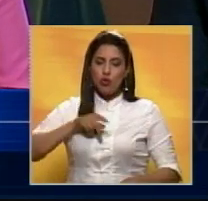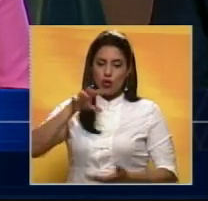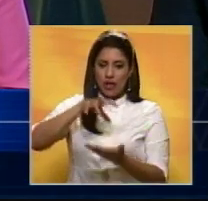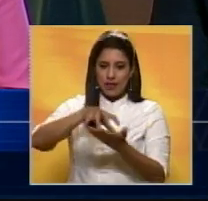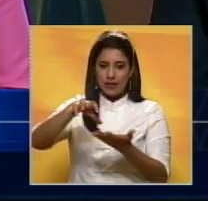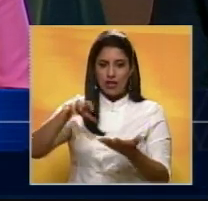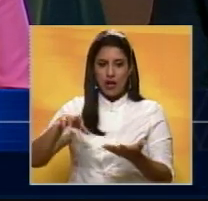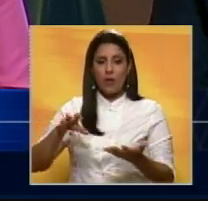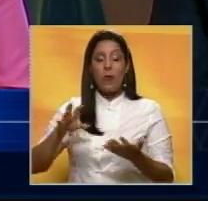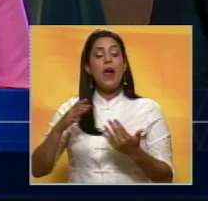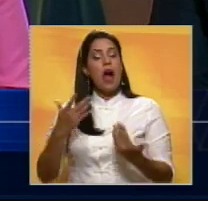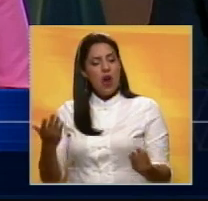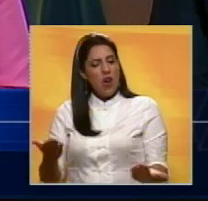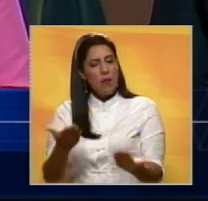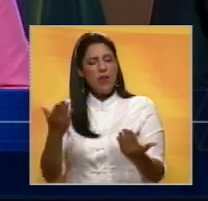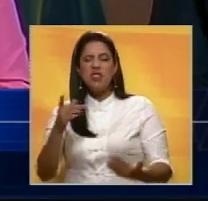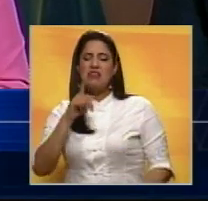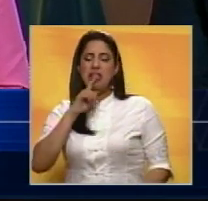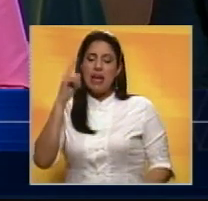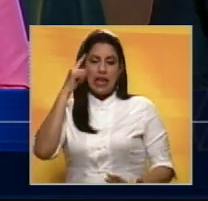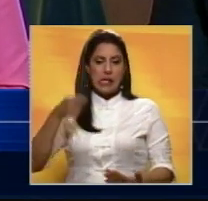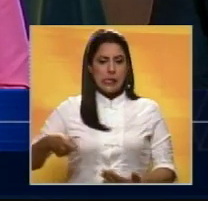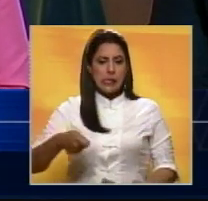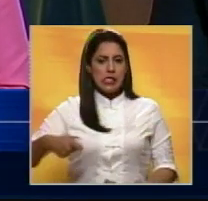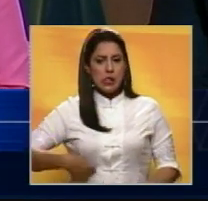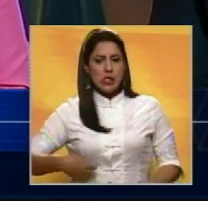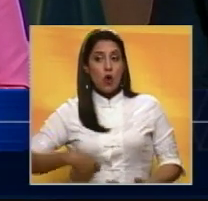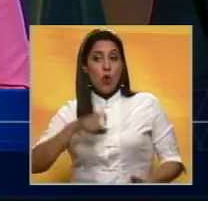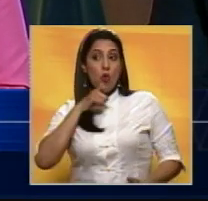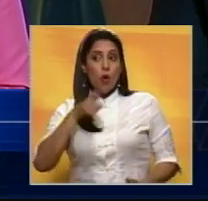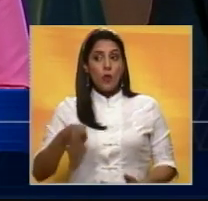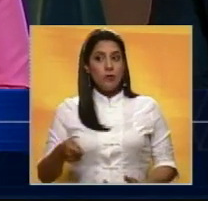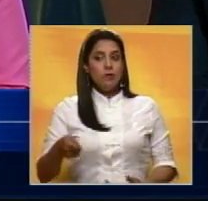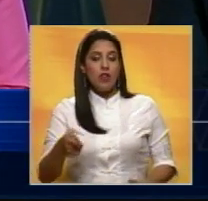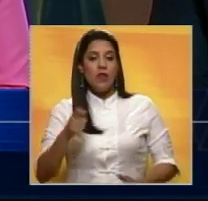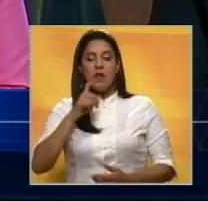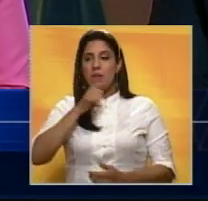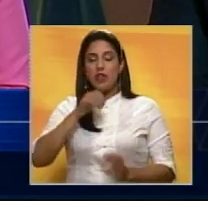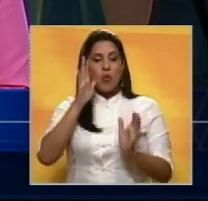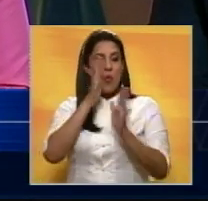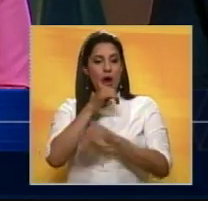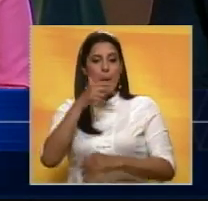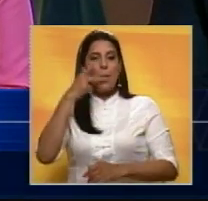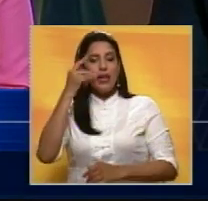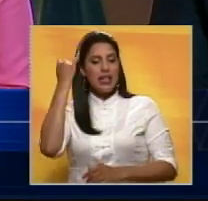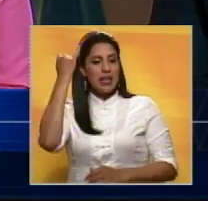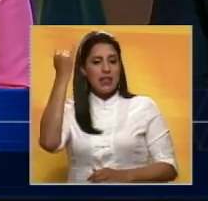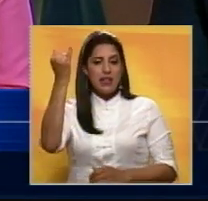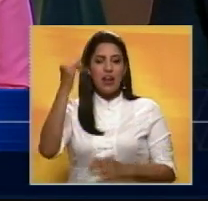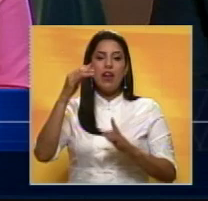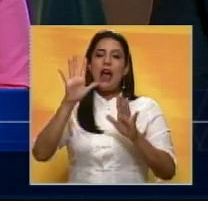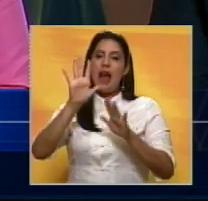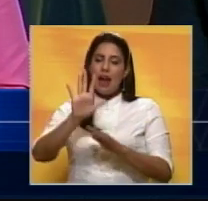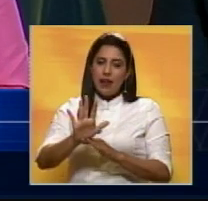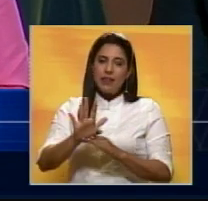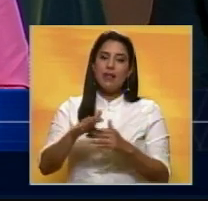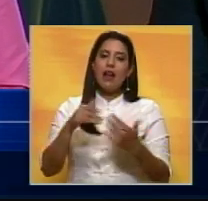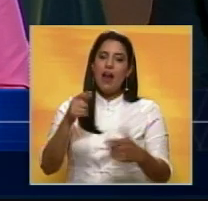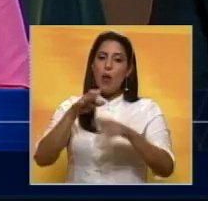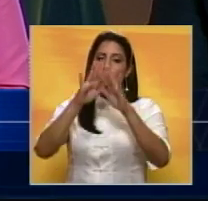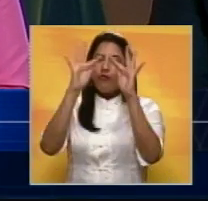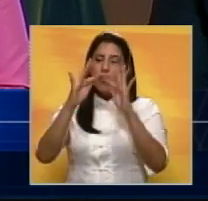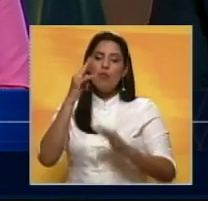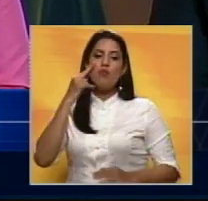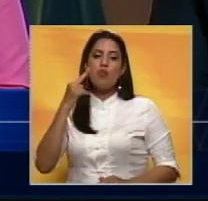región, impulsados por el odio y la intolerancia política e ideológica justamente al